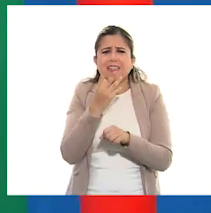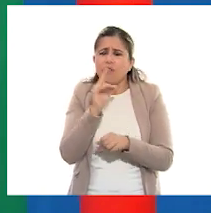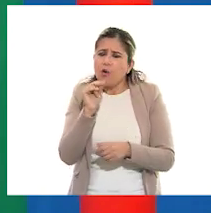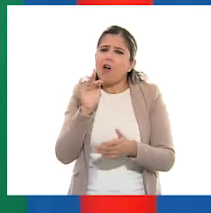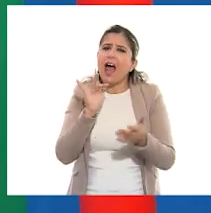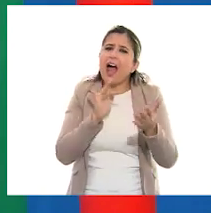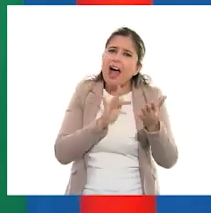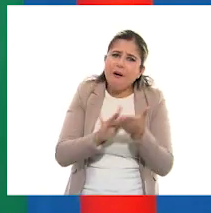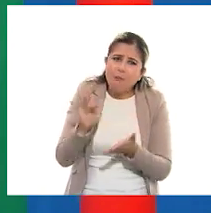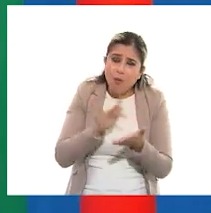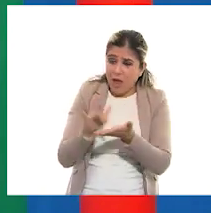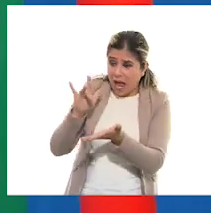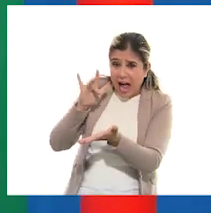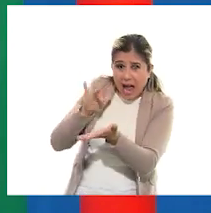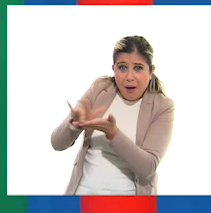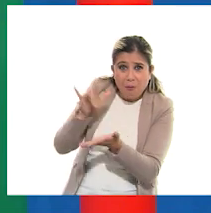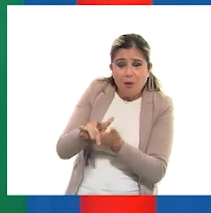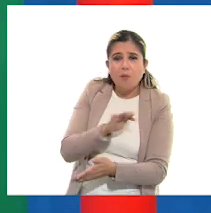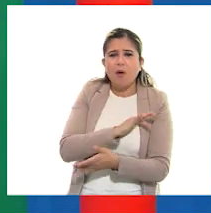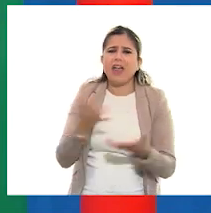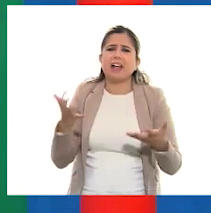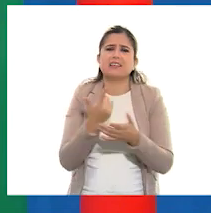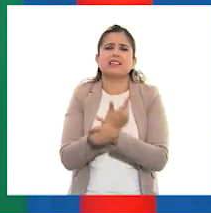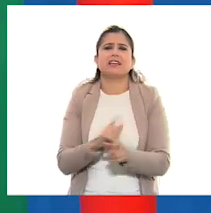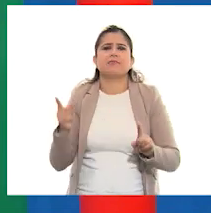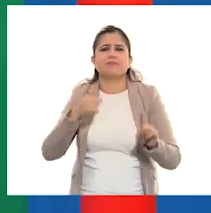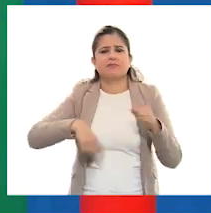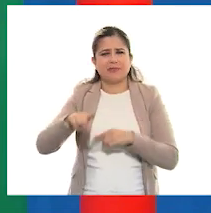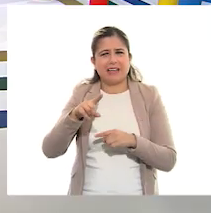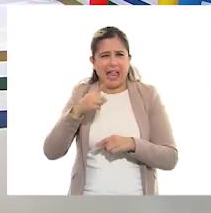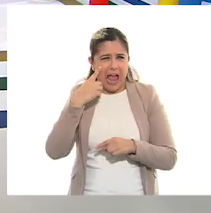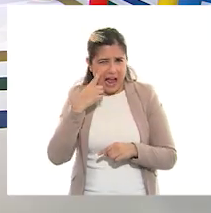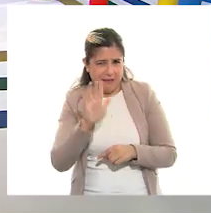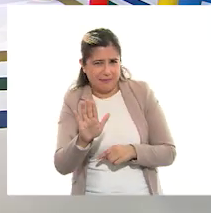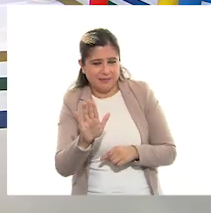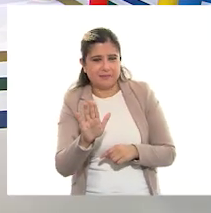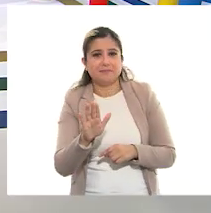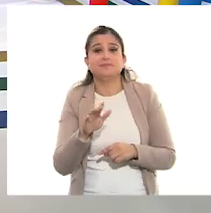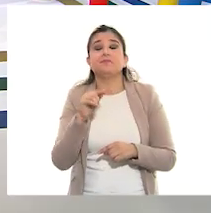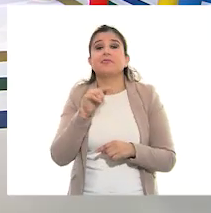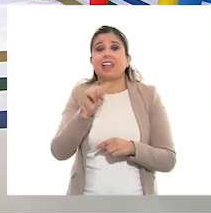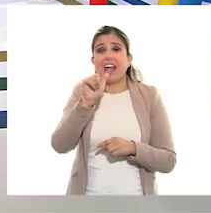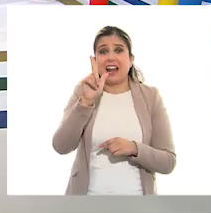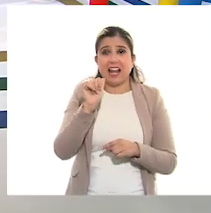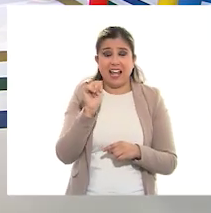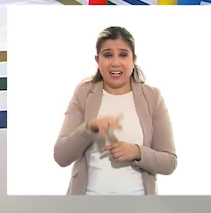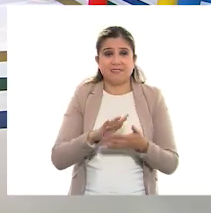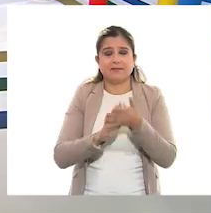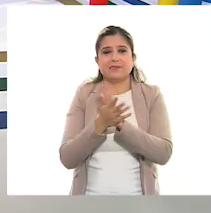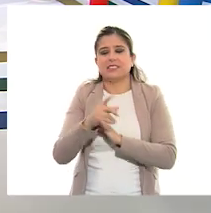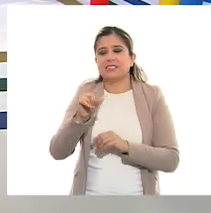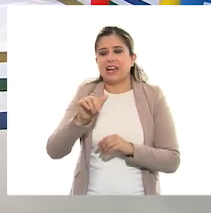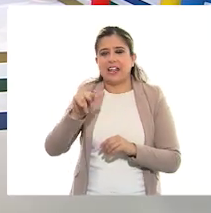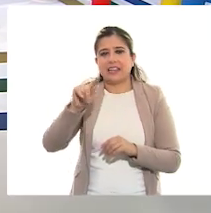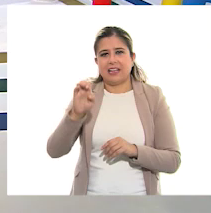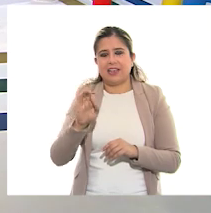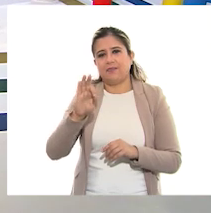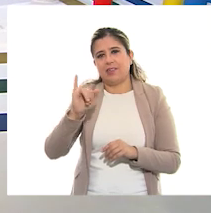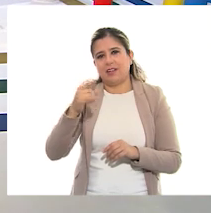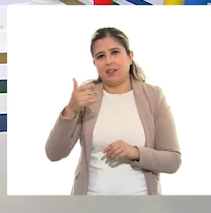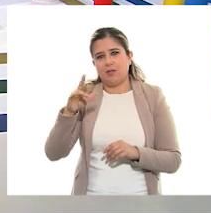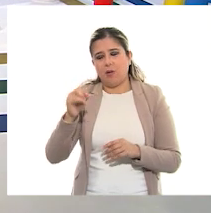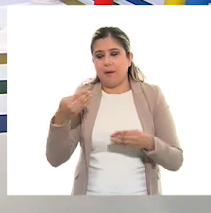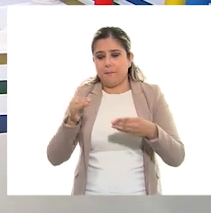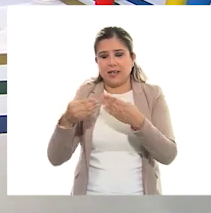apoyo. Y con apoyo puedes hacer cualquier cosa, ya verás. Durain Alan, traducción Zárate Figueroa Darío, El